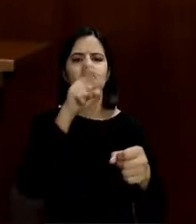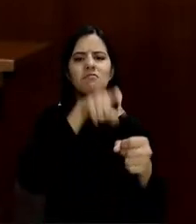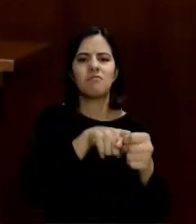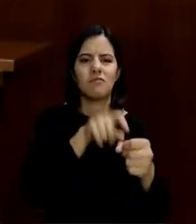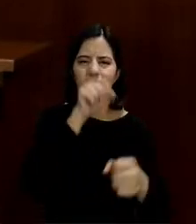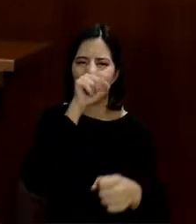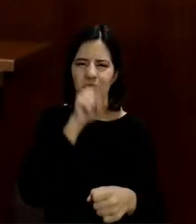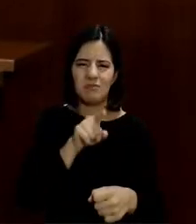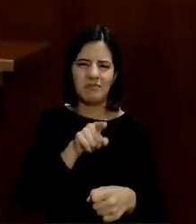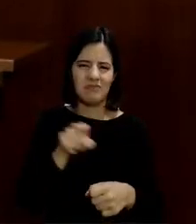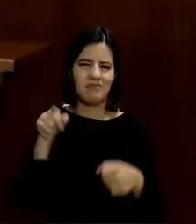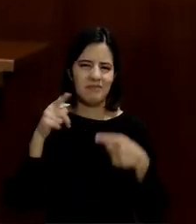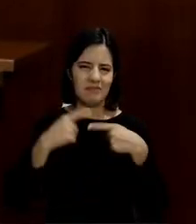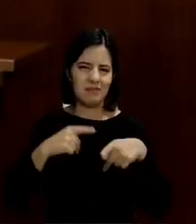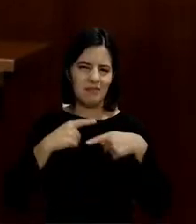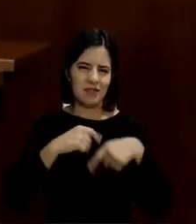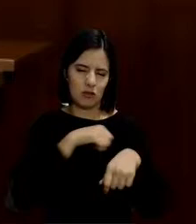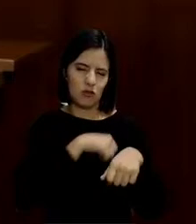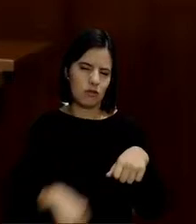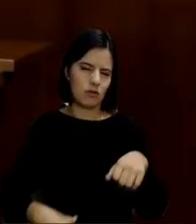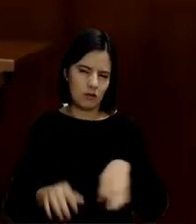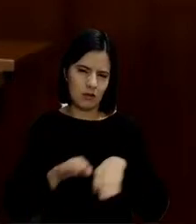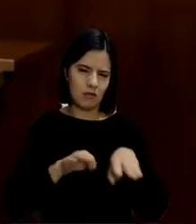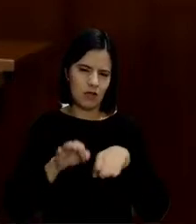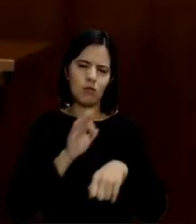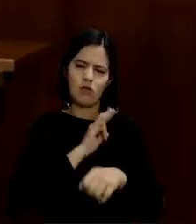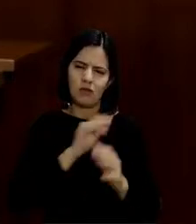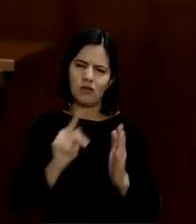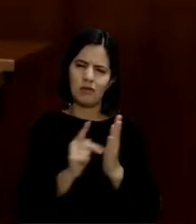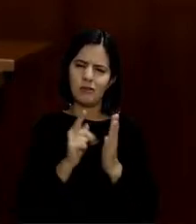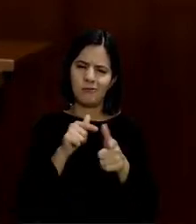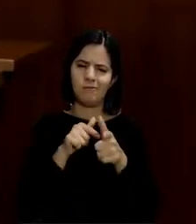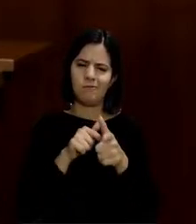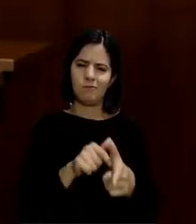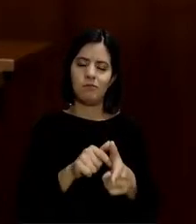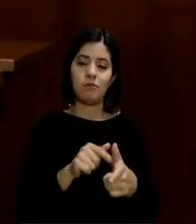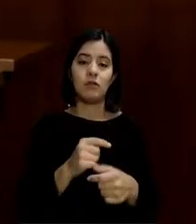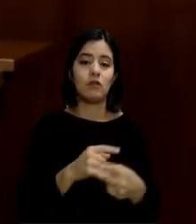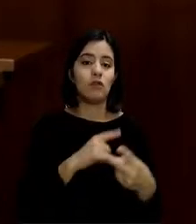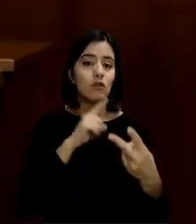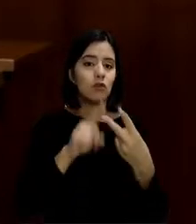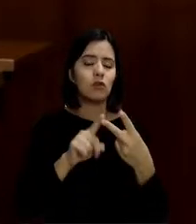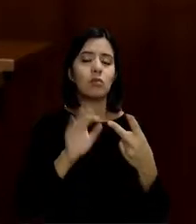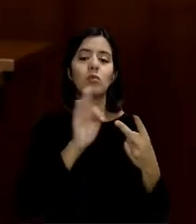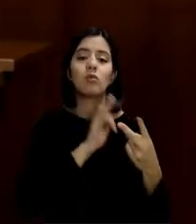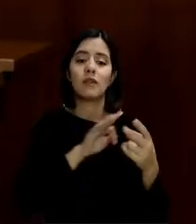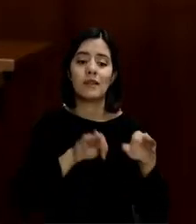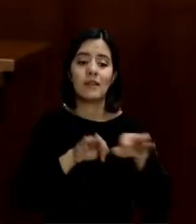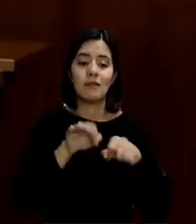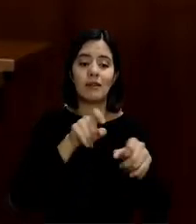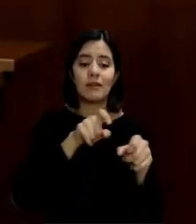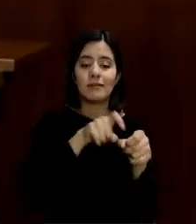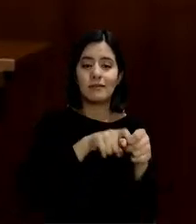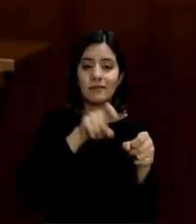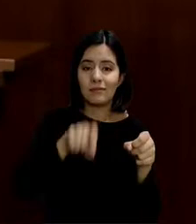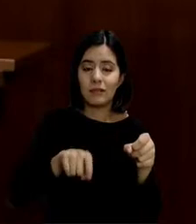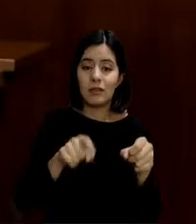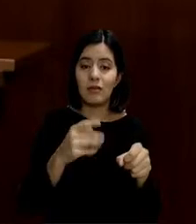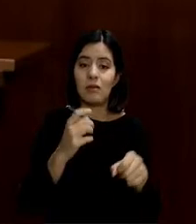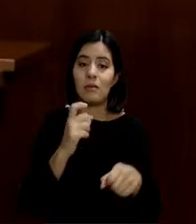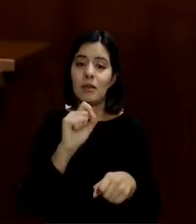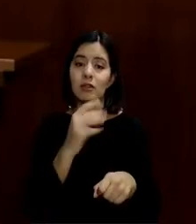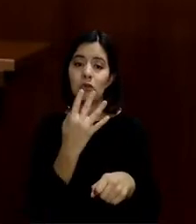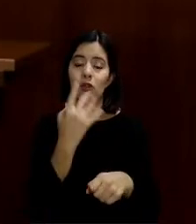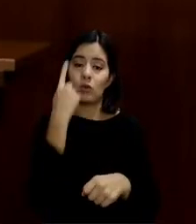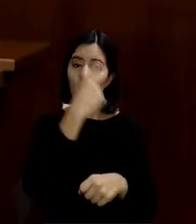del ayuntamiento. 2. La posibilidad de separarse del cargo 24 horas antes de que inicie